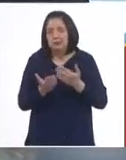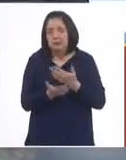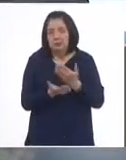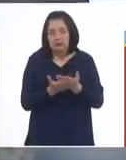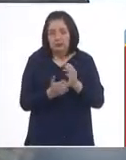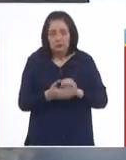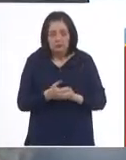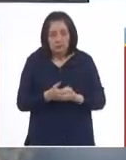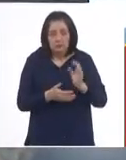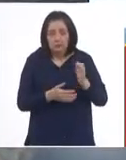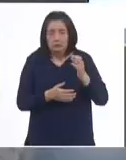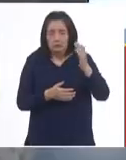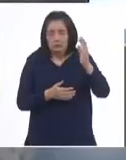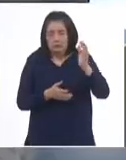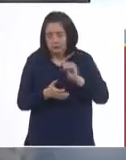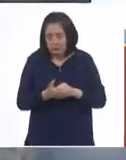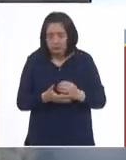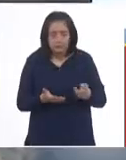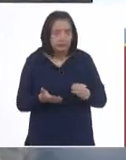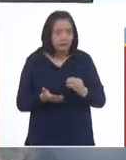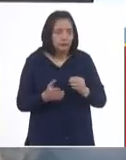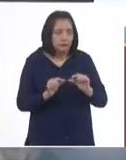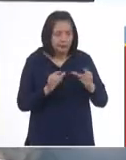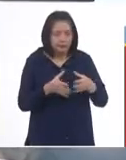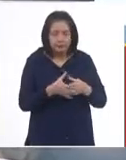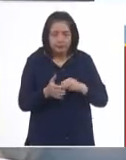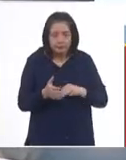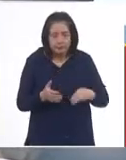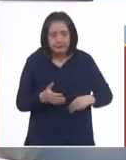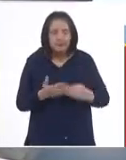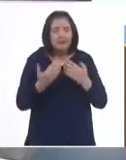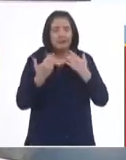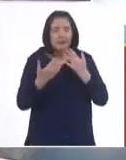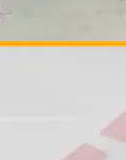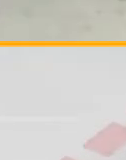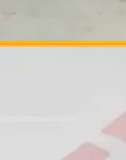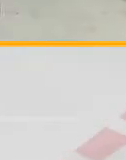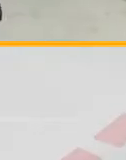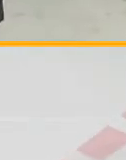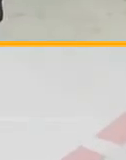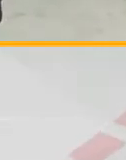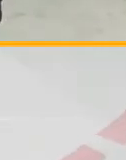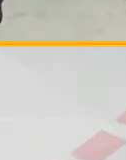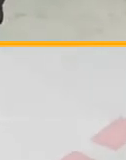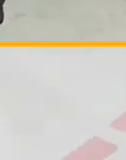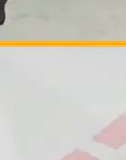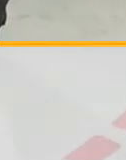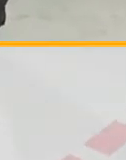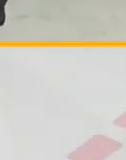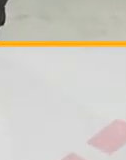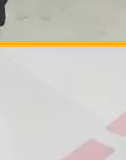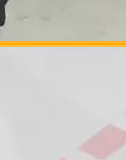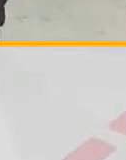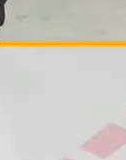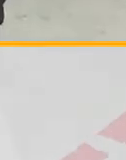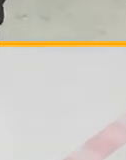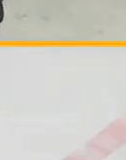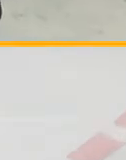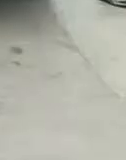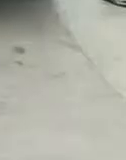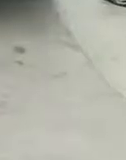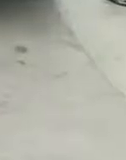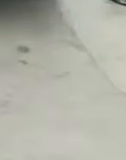plantear un futuro gabinete ministerial. Gracias, Jorge, por la conversación. Hola, Fátima, buenas tardes. Así